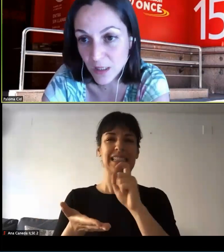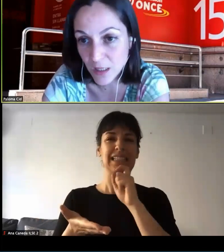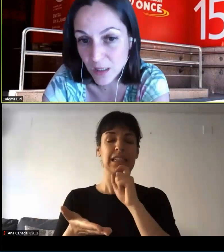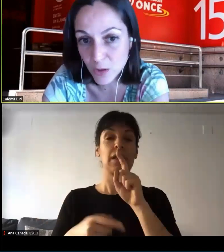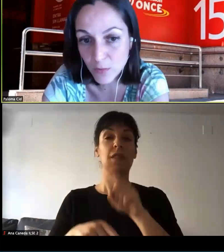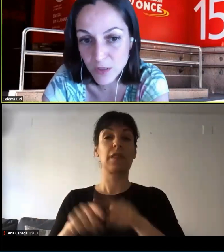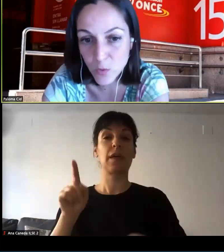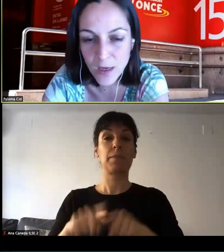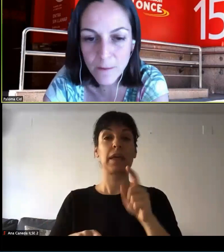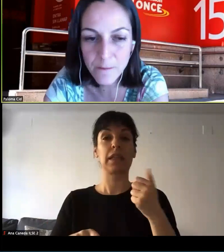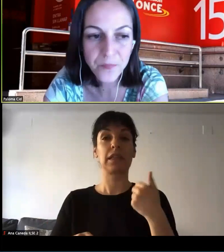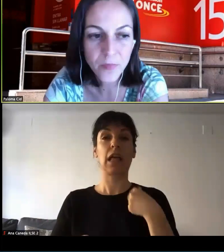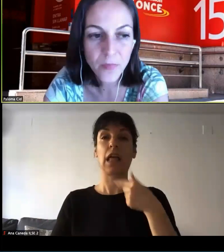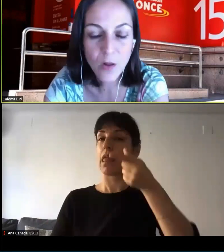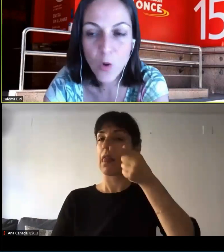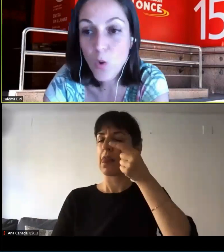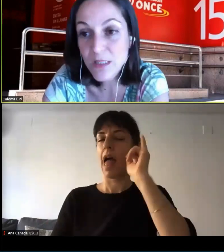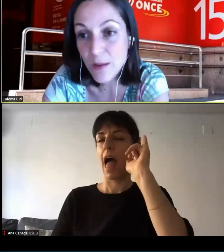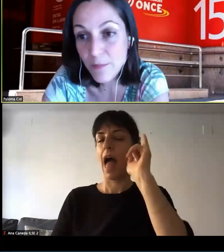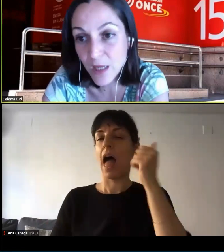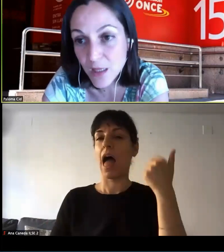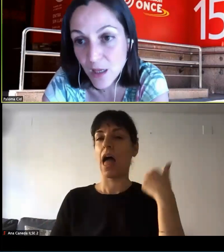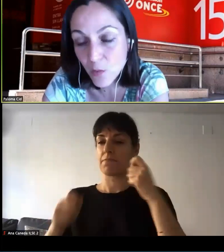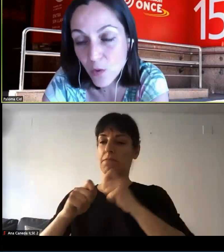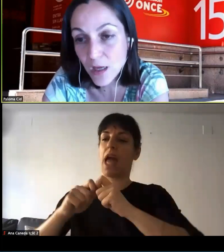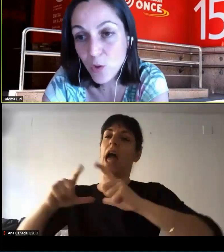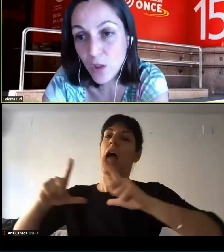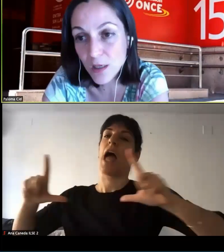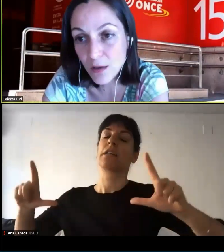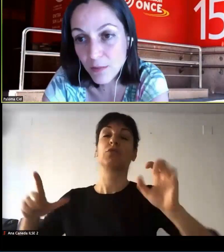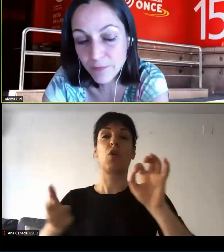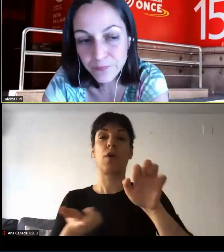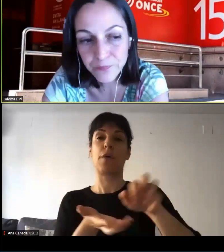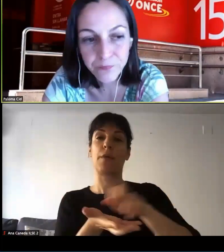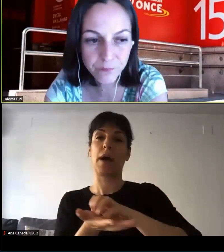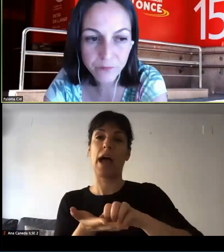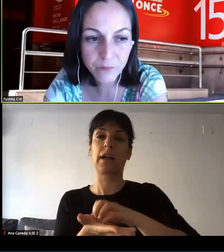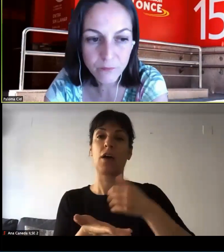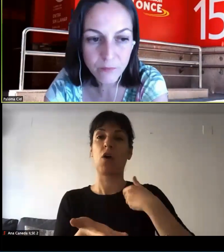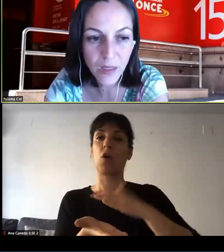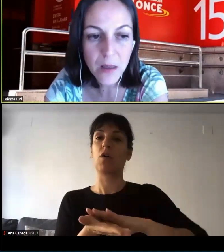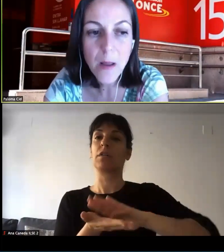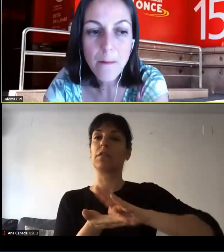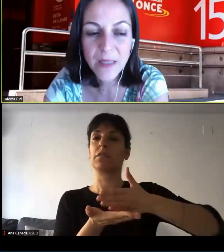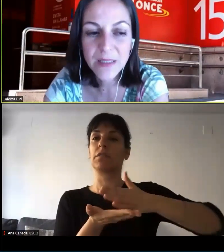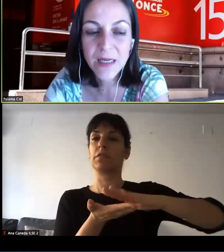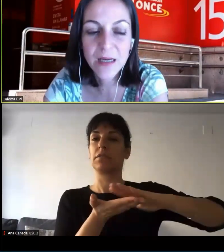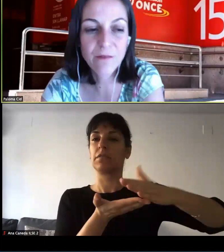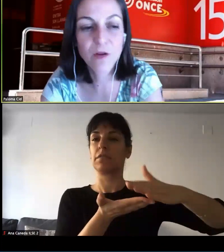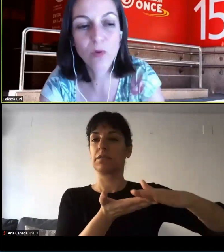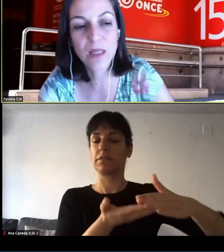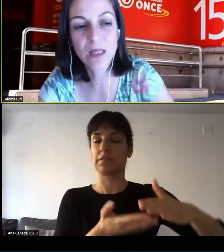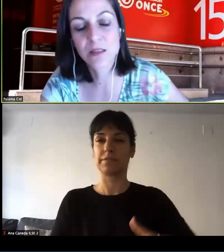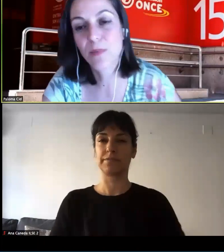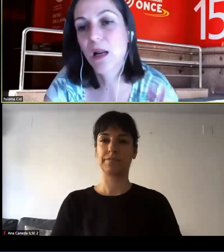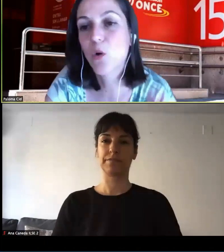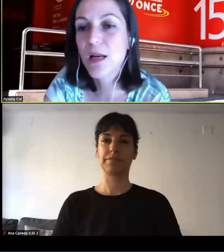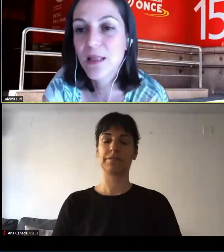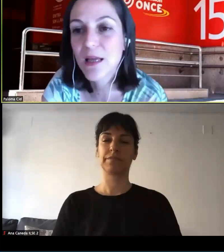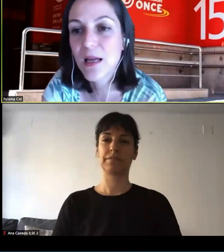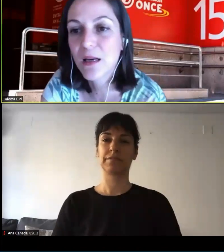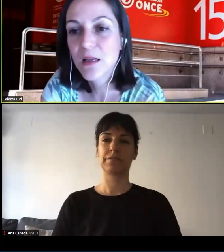si tiene resto visual, o está en braille o en alto relieve. Va a tener dificultades